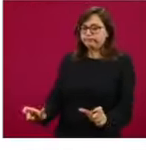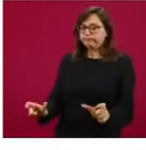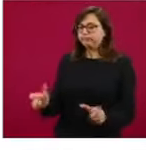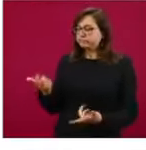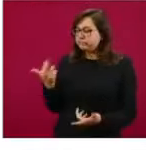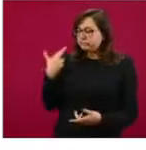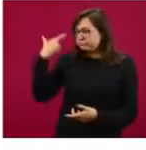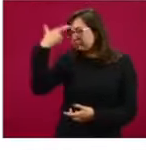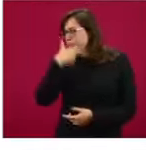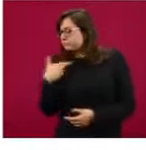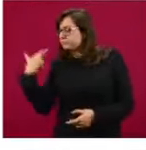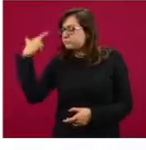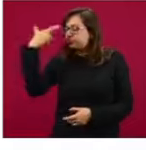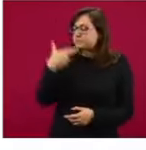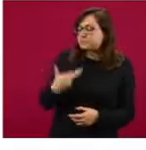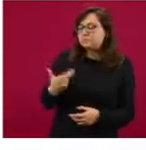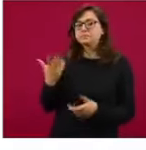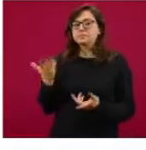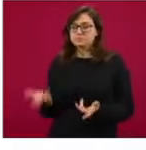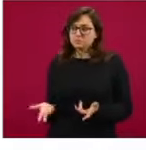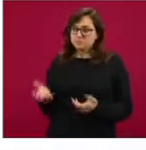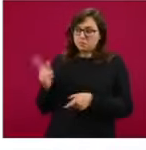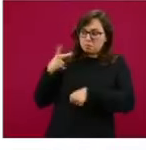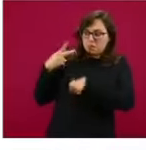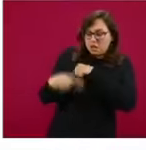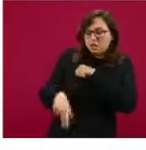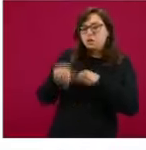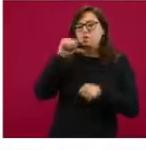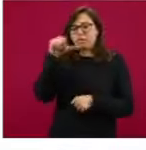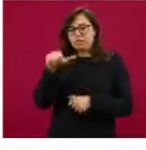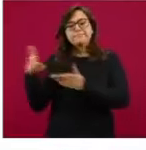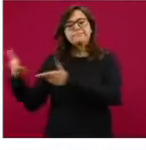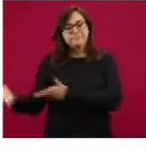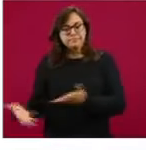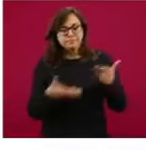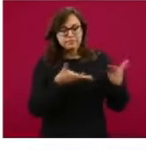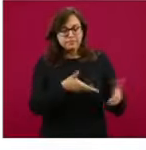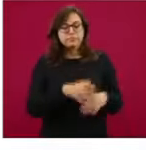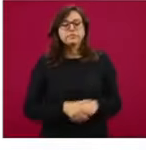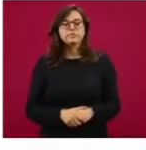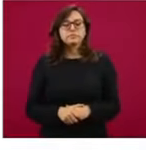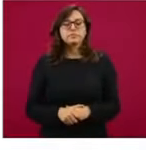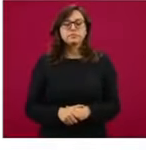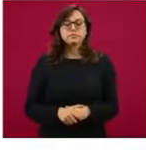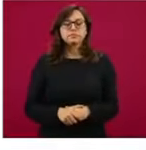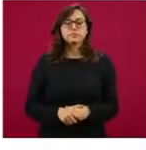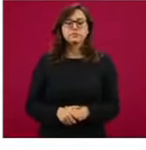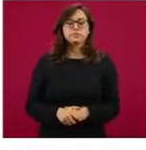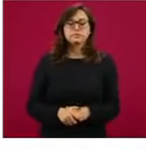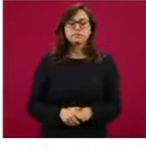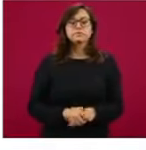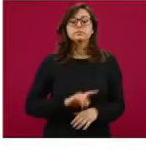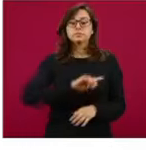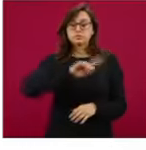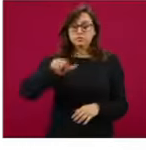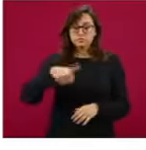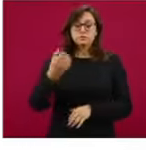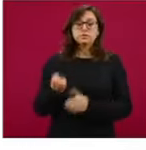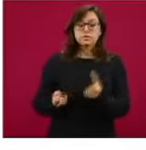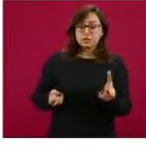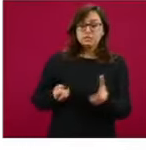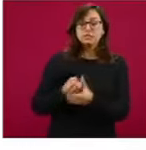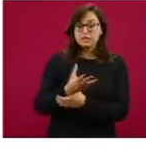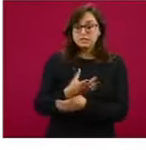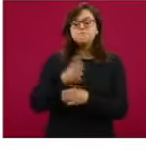exista posibilidad de riesgo dentro de la sede. Siguiente, también habrá un área de triage. Siguiente. Y al egreso también